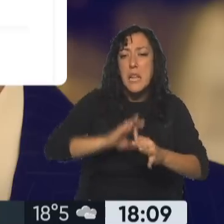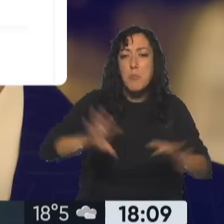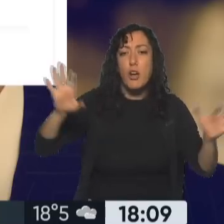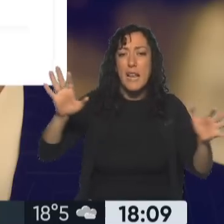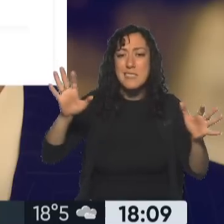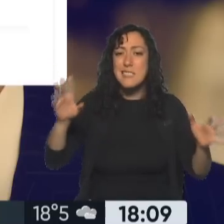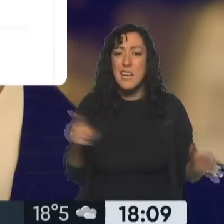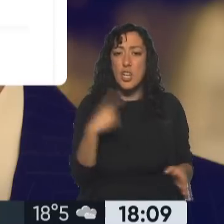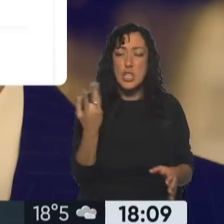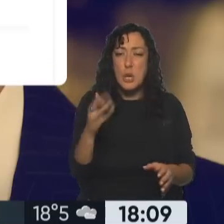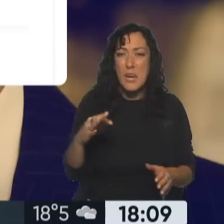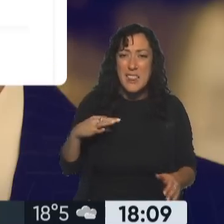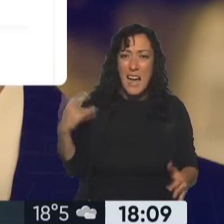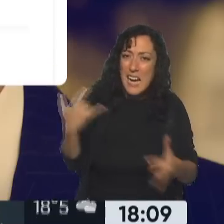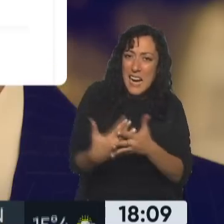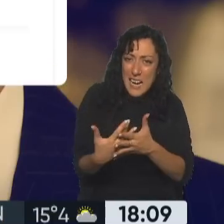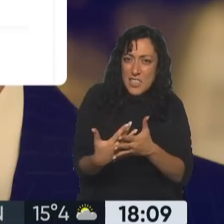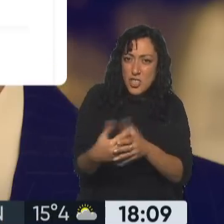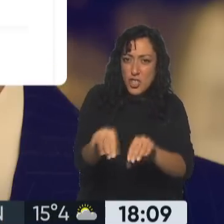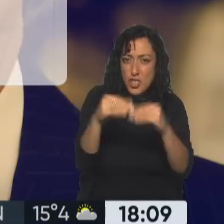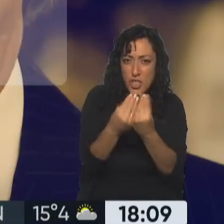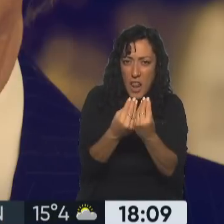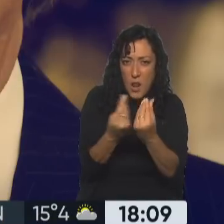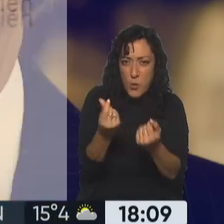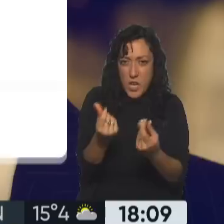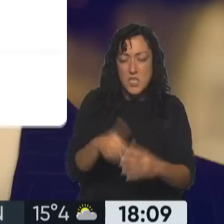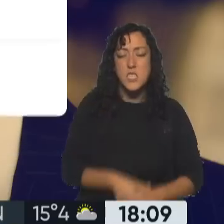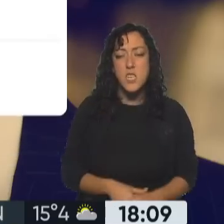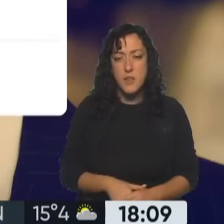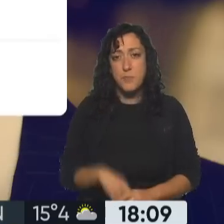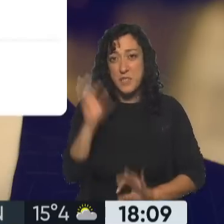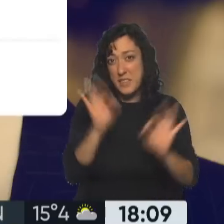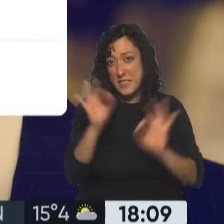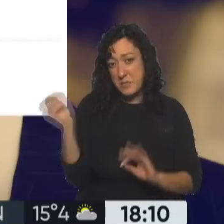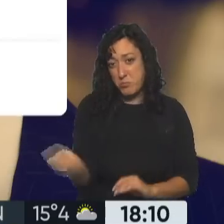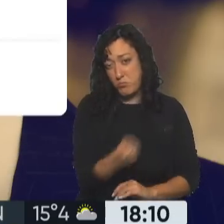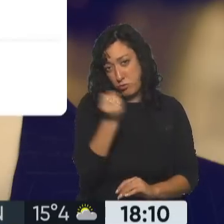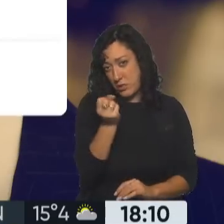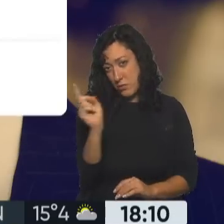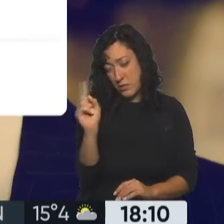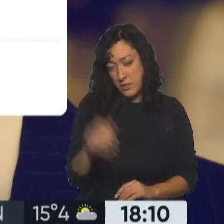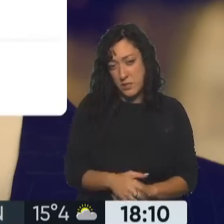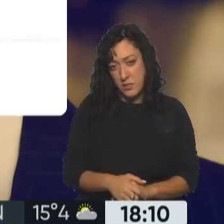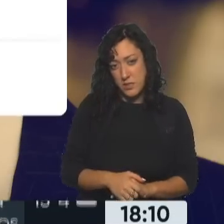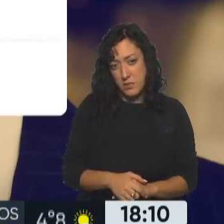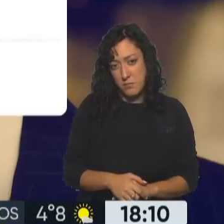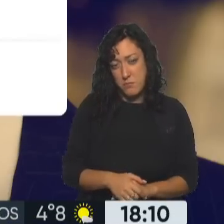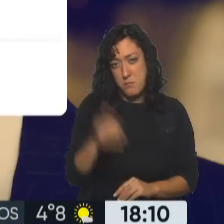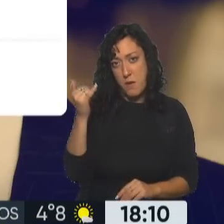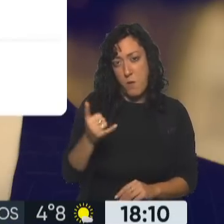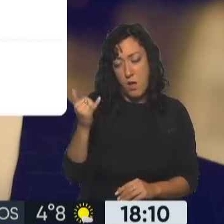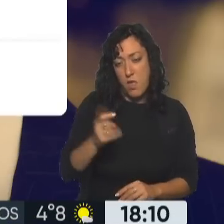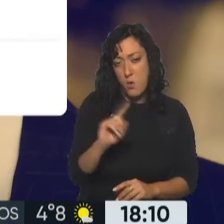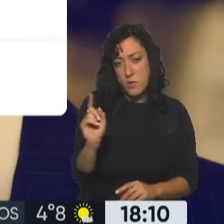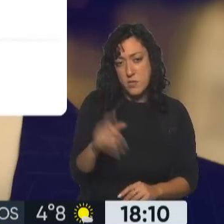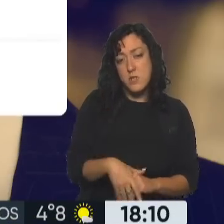está cumpliendo 40 años de vigencia. Detalle no menor también es que justamente son dos